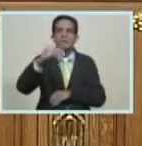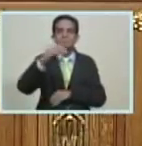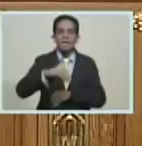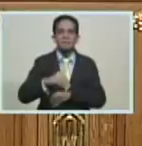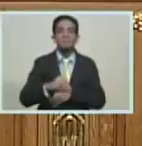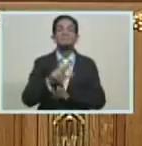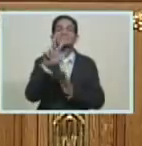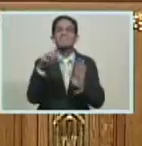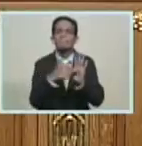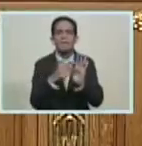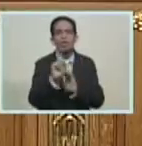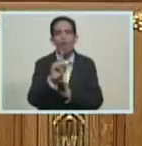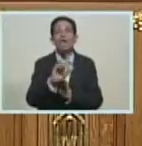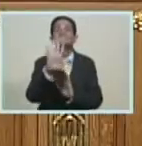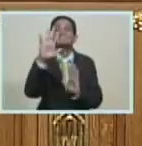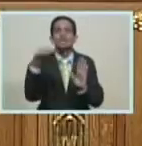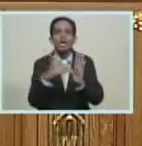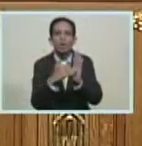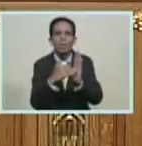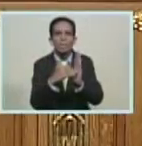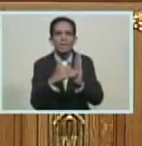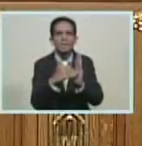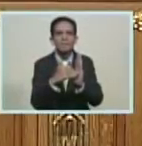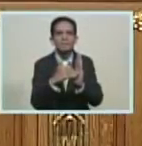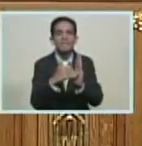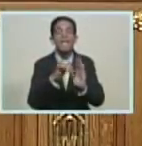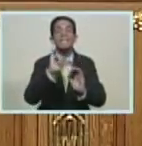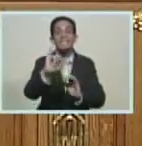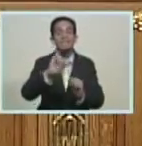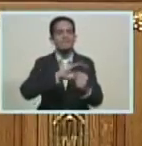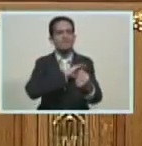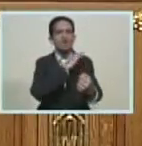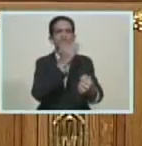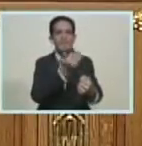popular. Ir al fortalecimiento de las tiendas CLAP.